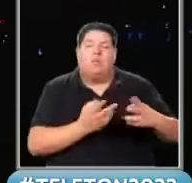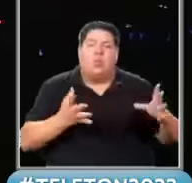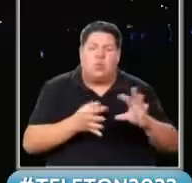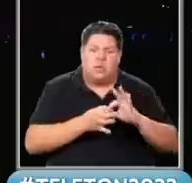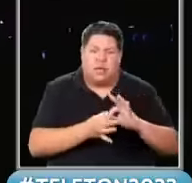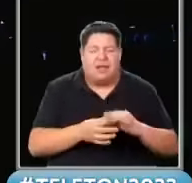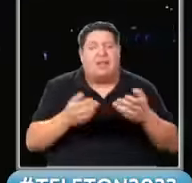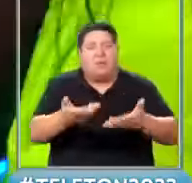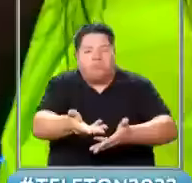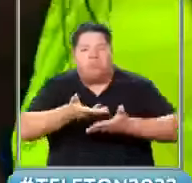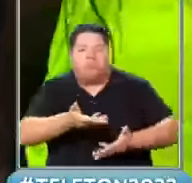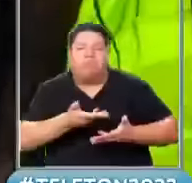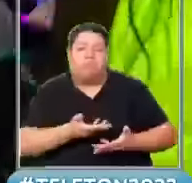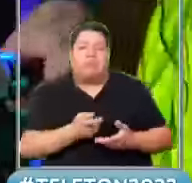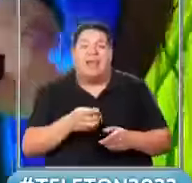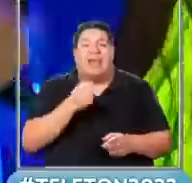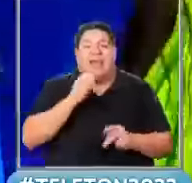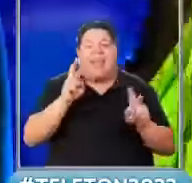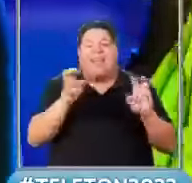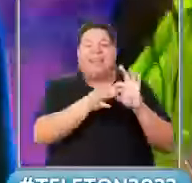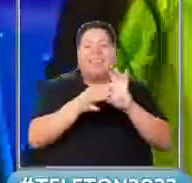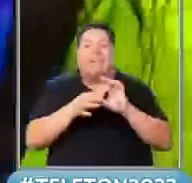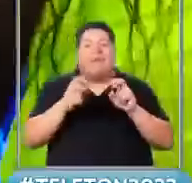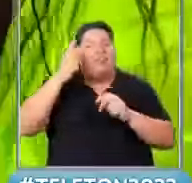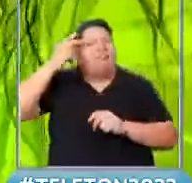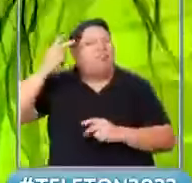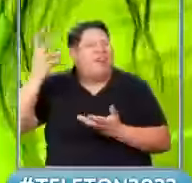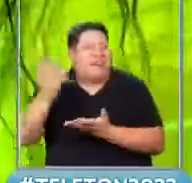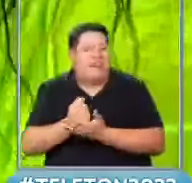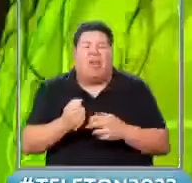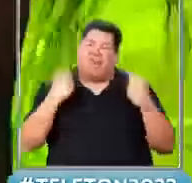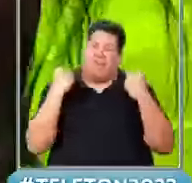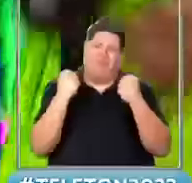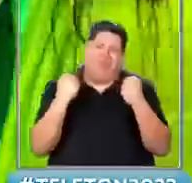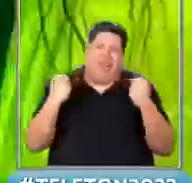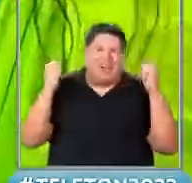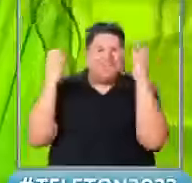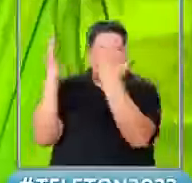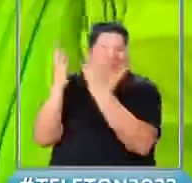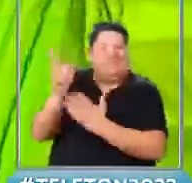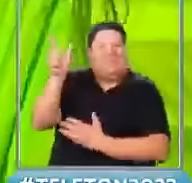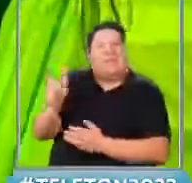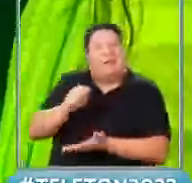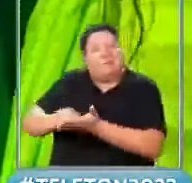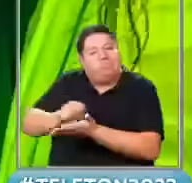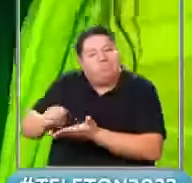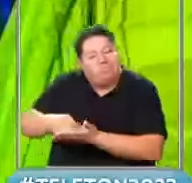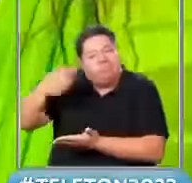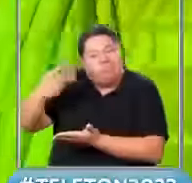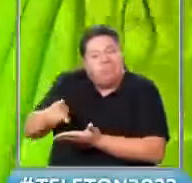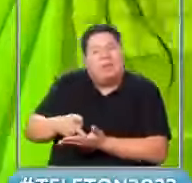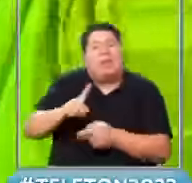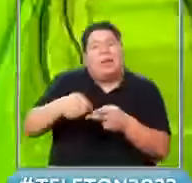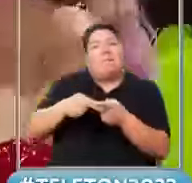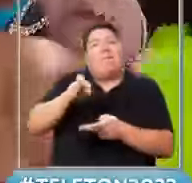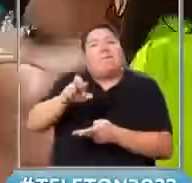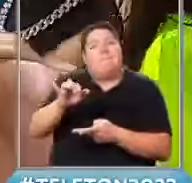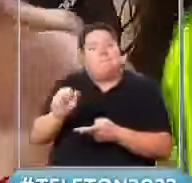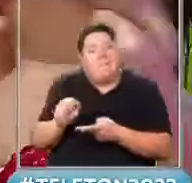por entregarnos Dime qué soñarías. Más fuerte el aplauso para Carla Melo, para Pía